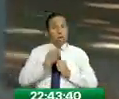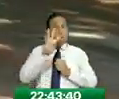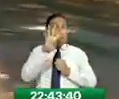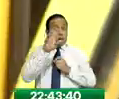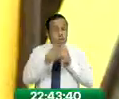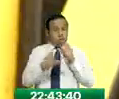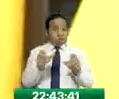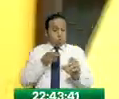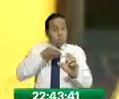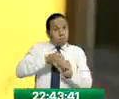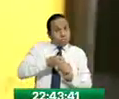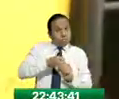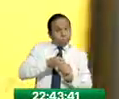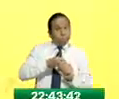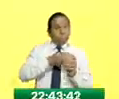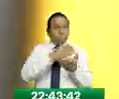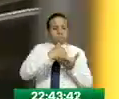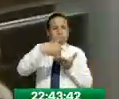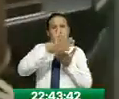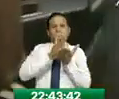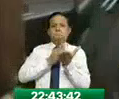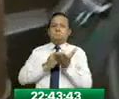4 pasajeros y les tocaba cancelar